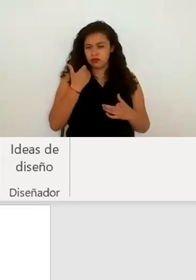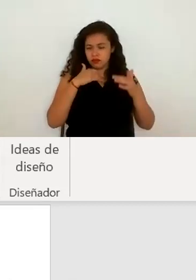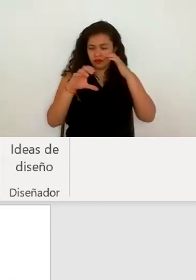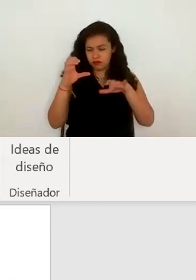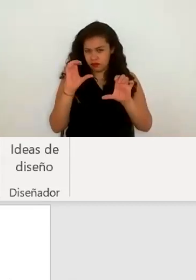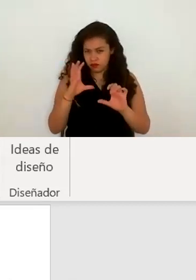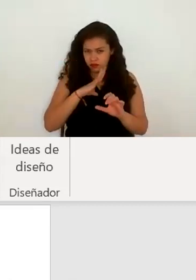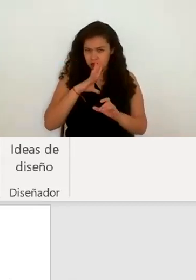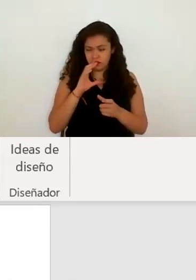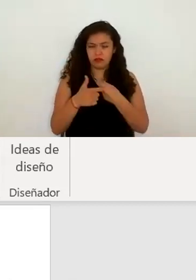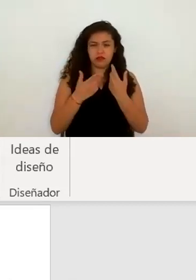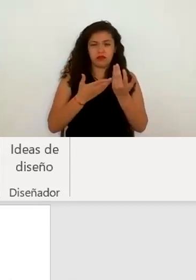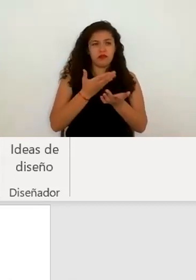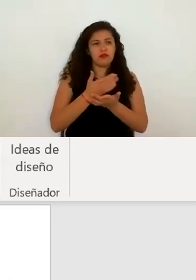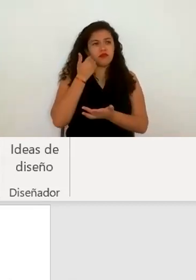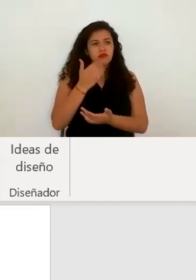¿Quiere aportar algo?